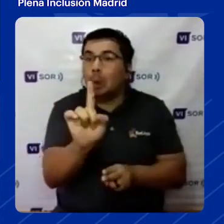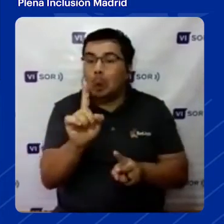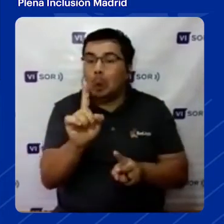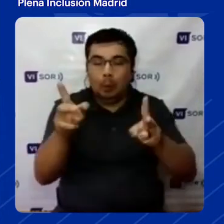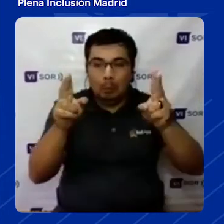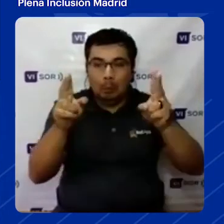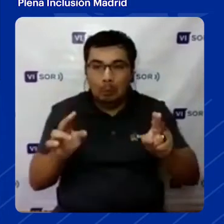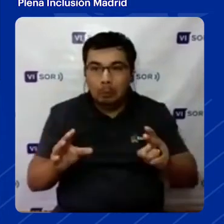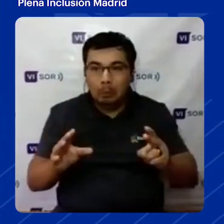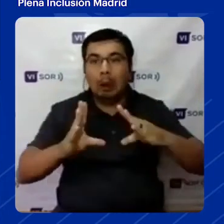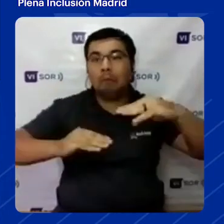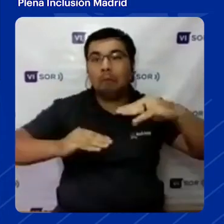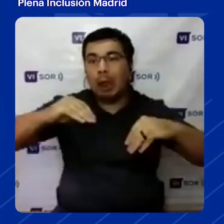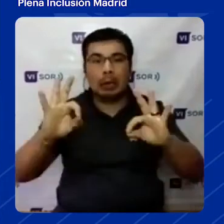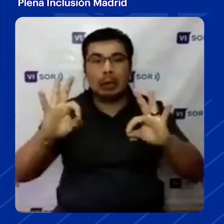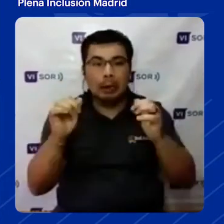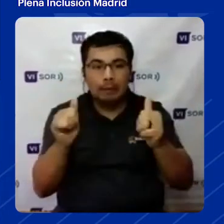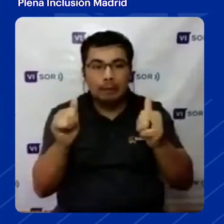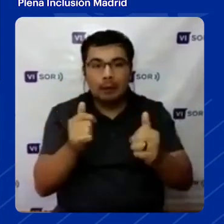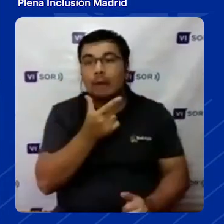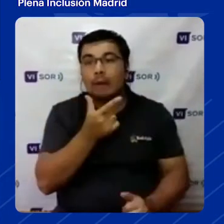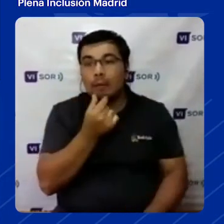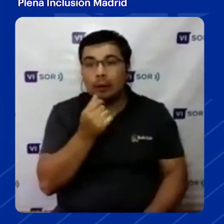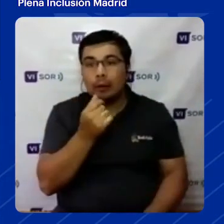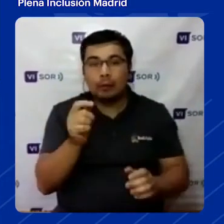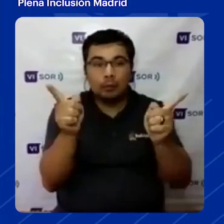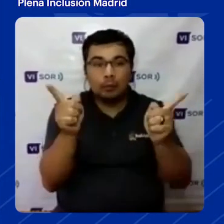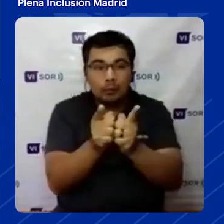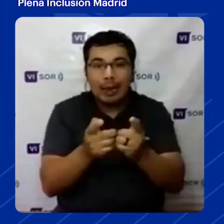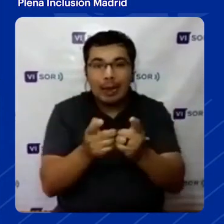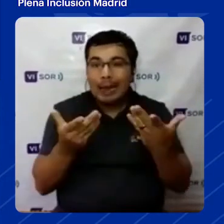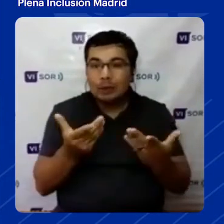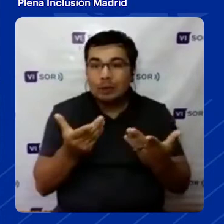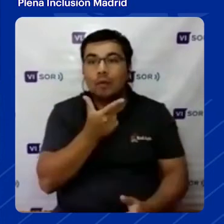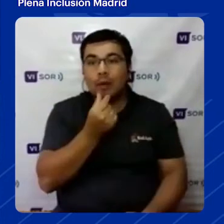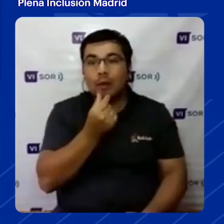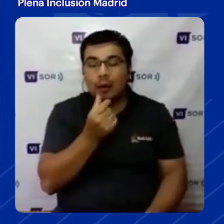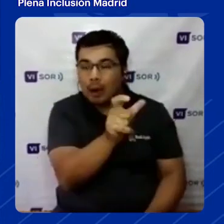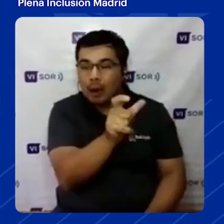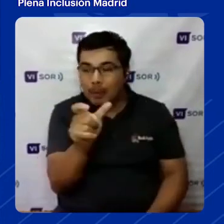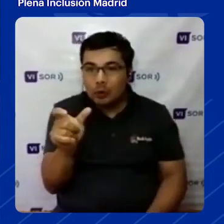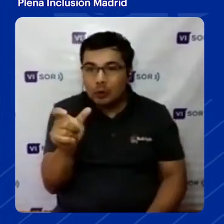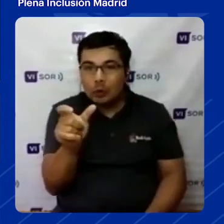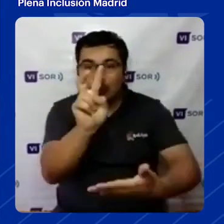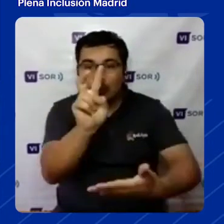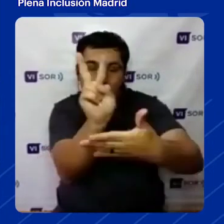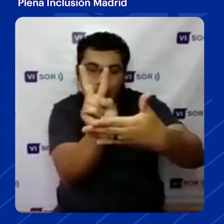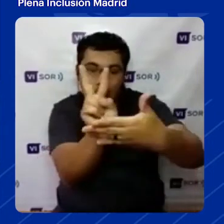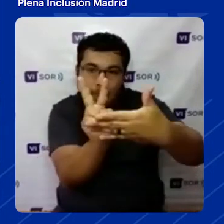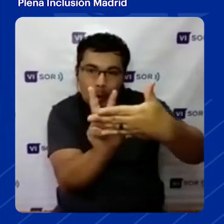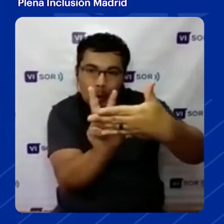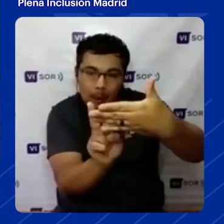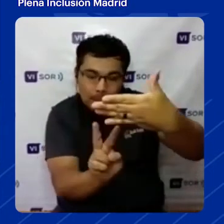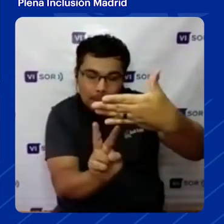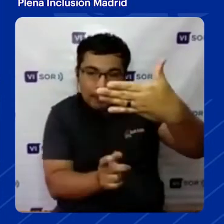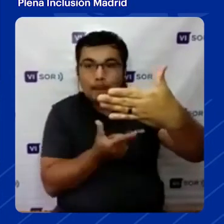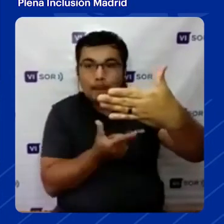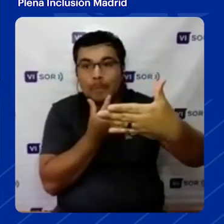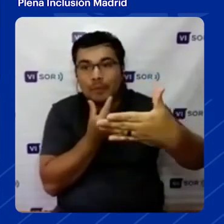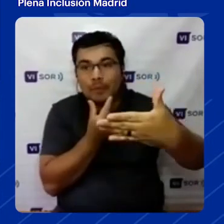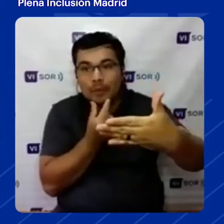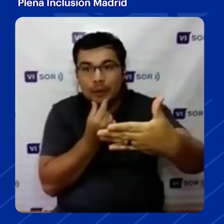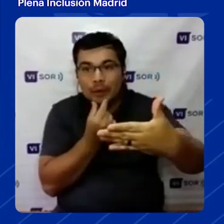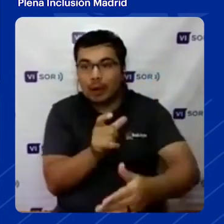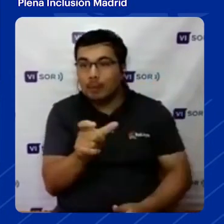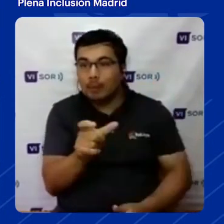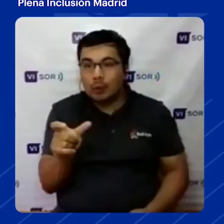eso facilita el ritmo de lectura de las personas que tienen dificultades de comprensión. Si se fijan también, pues